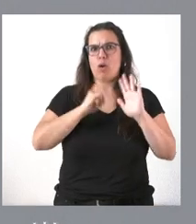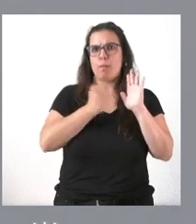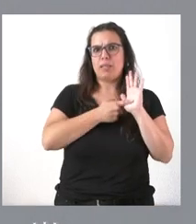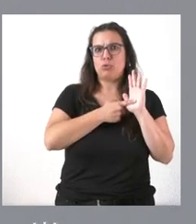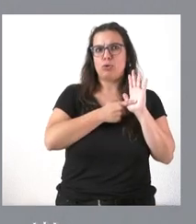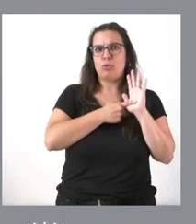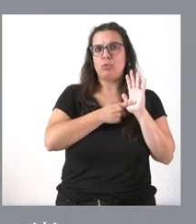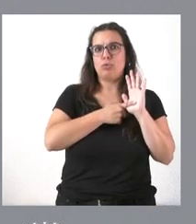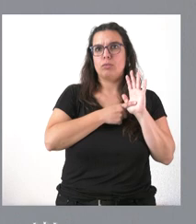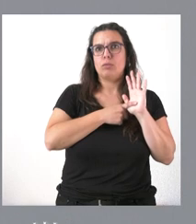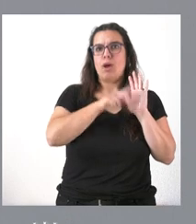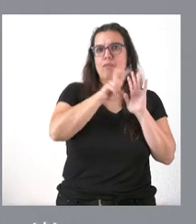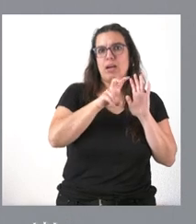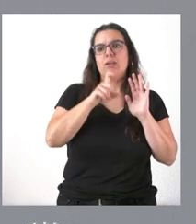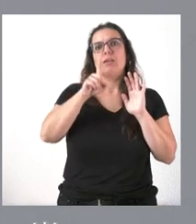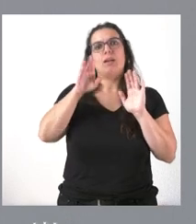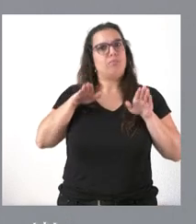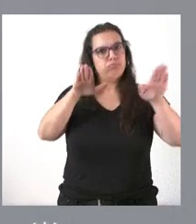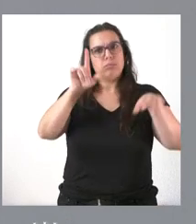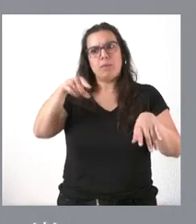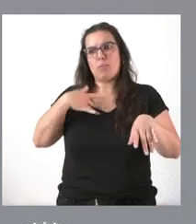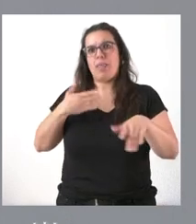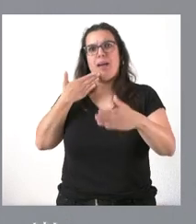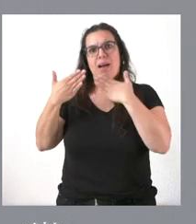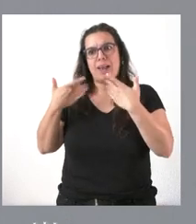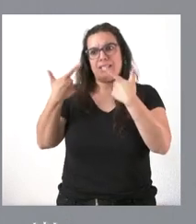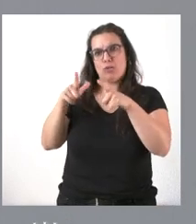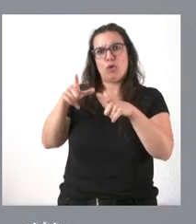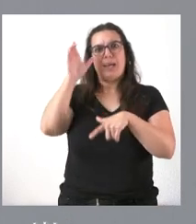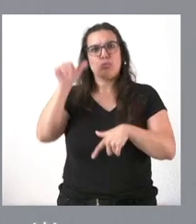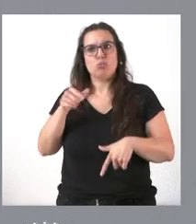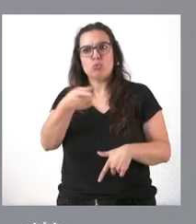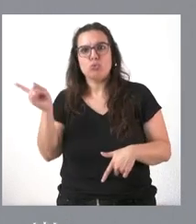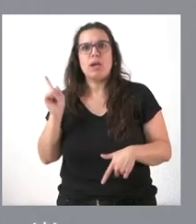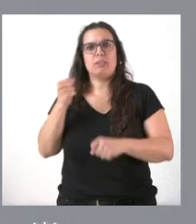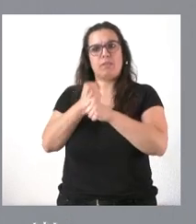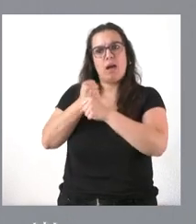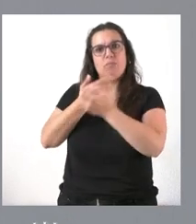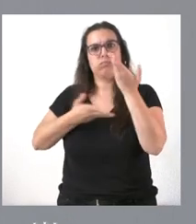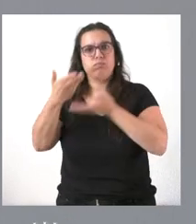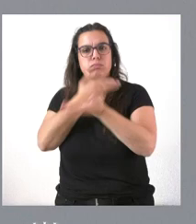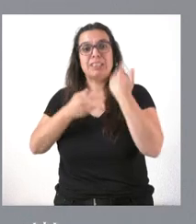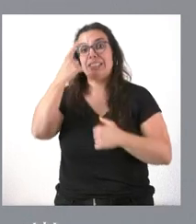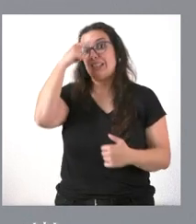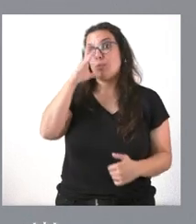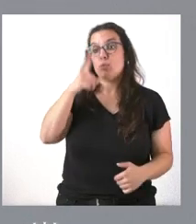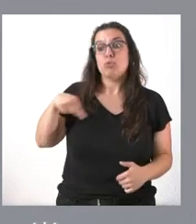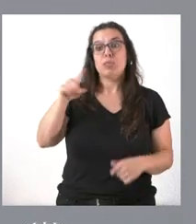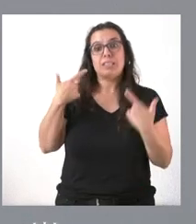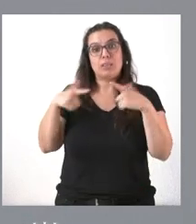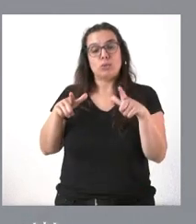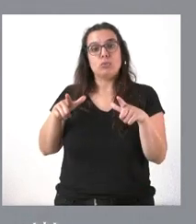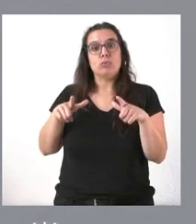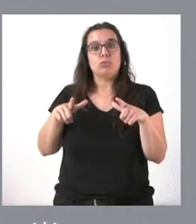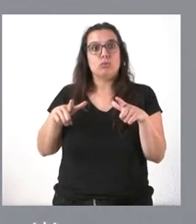incompatible con el diálogo con el sector con Escuchar al sector con trabajar con el sector Sabiendo sobre todo que es un sector que